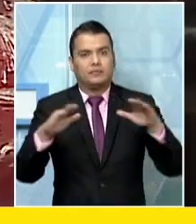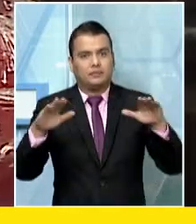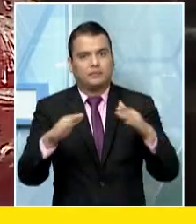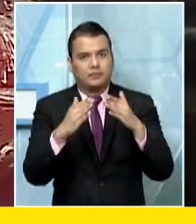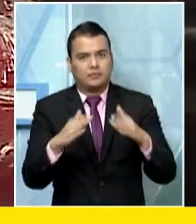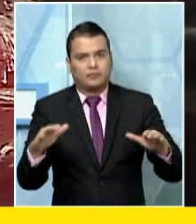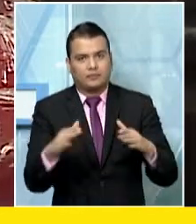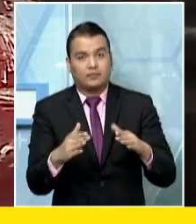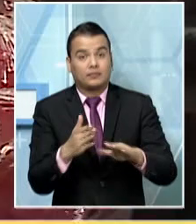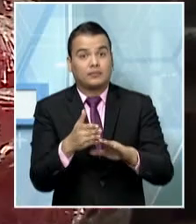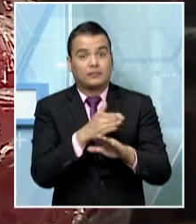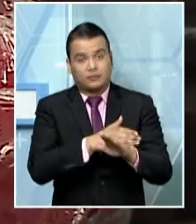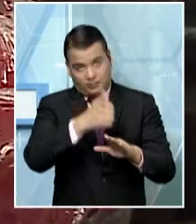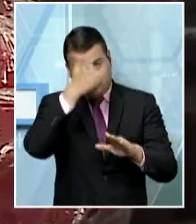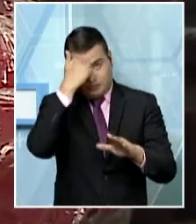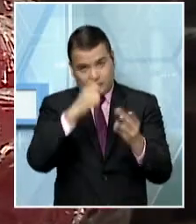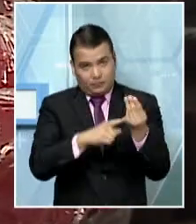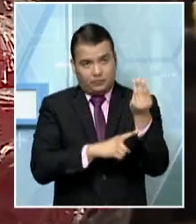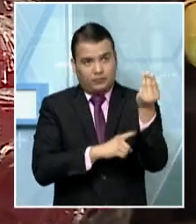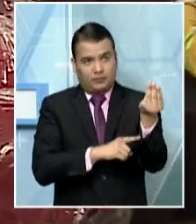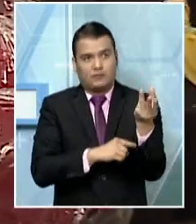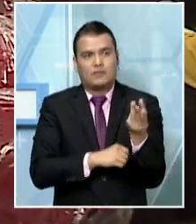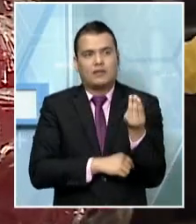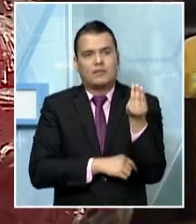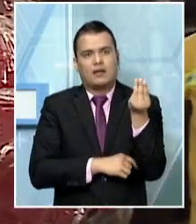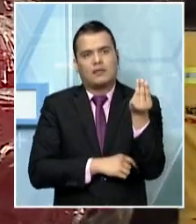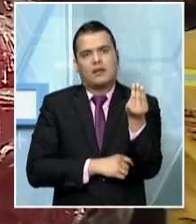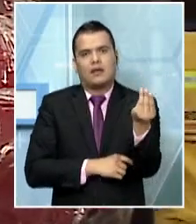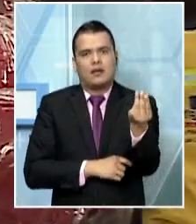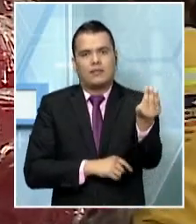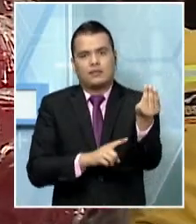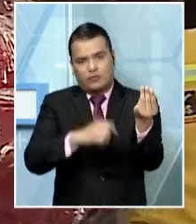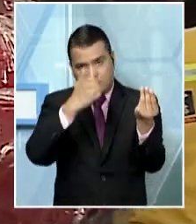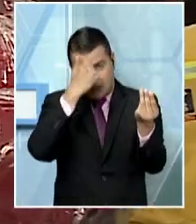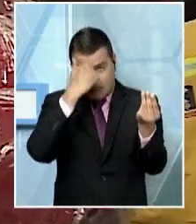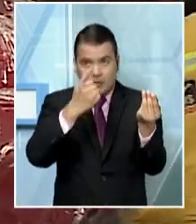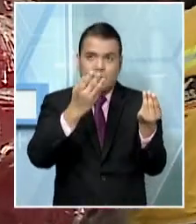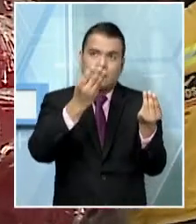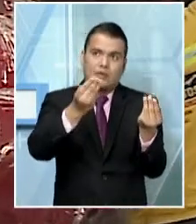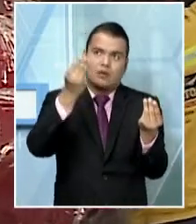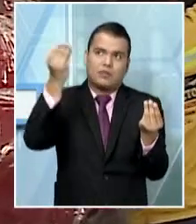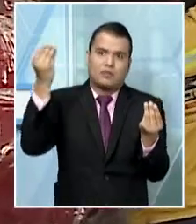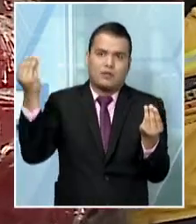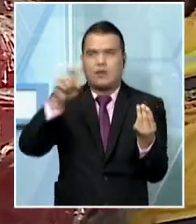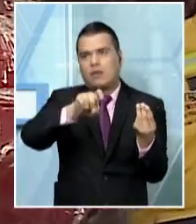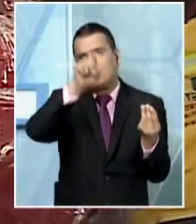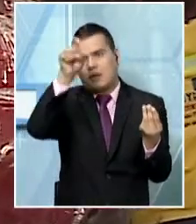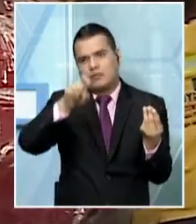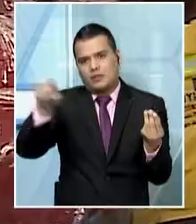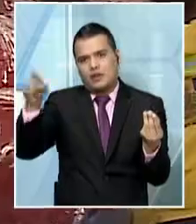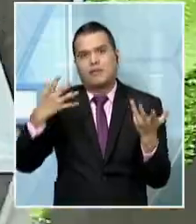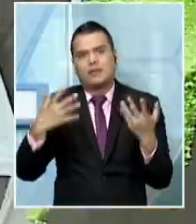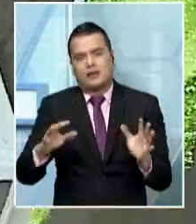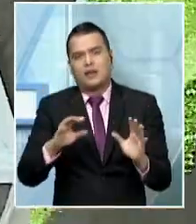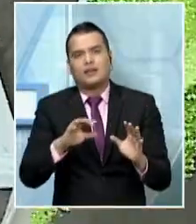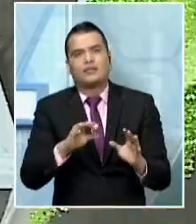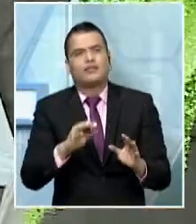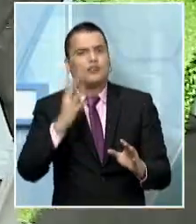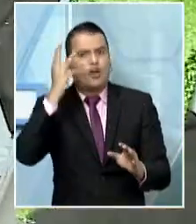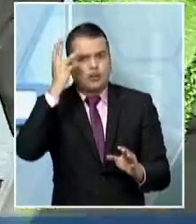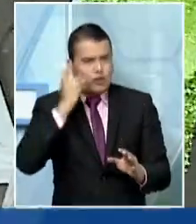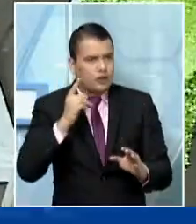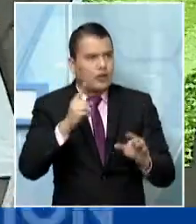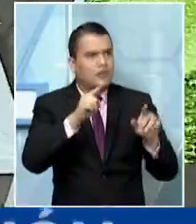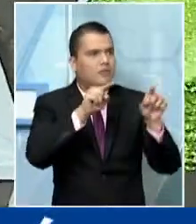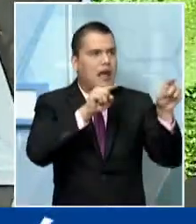Va a haber una caravana principal y dos caravanas satélites. Cada día va a tener un recorrido diferente, por lo que